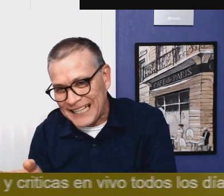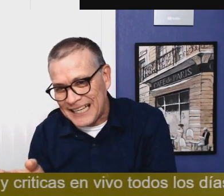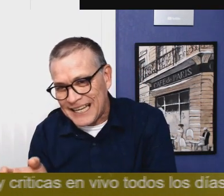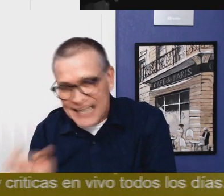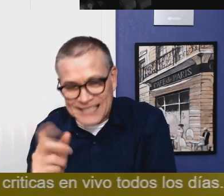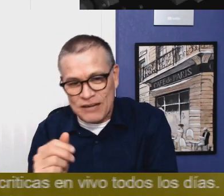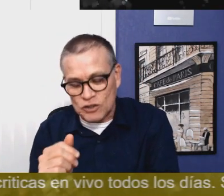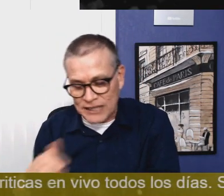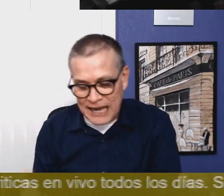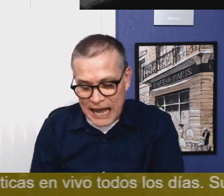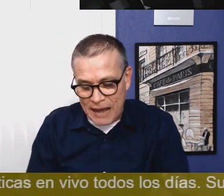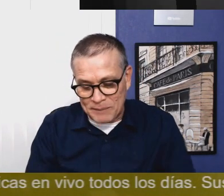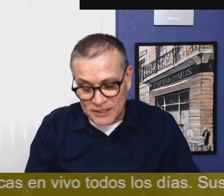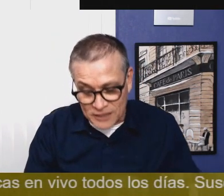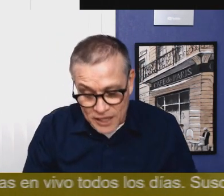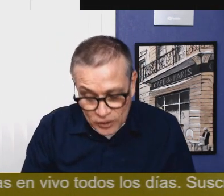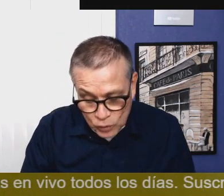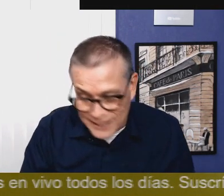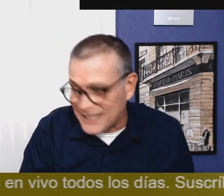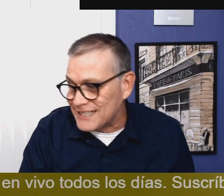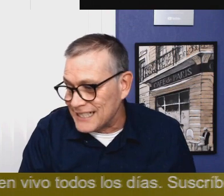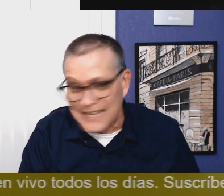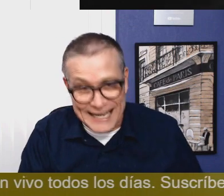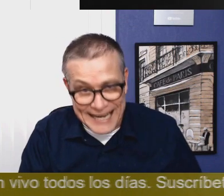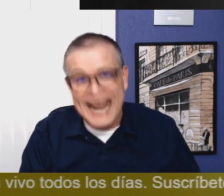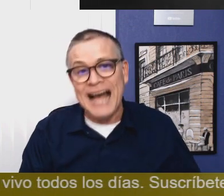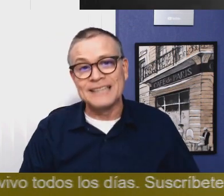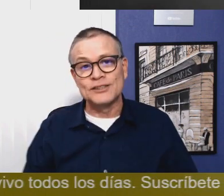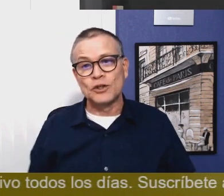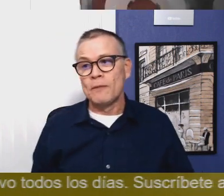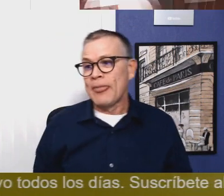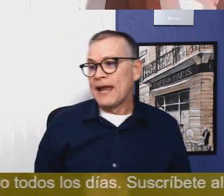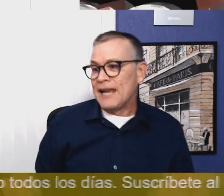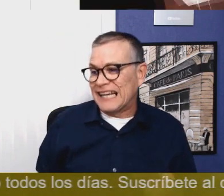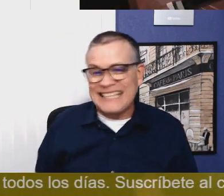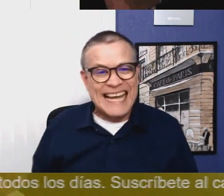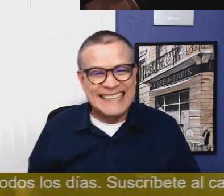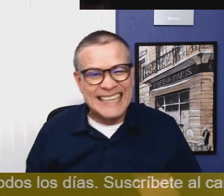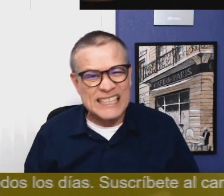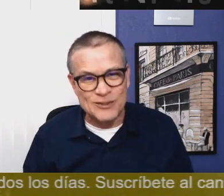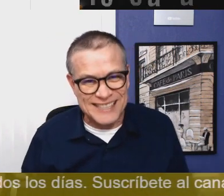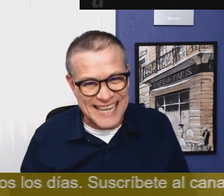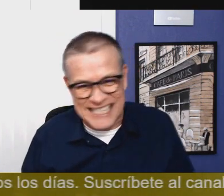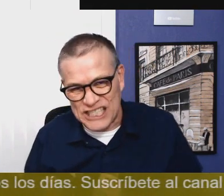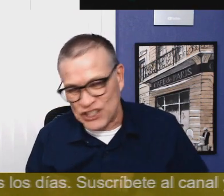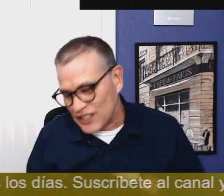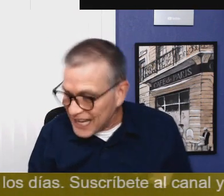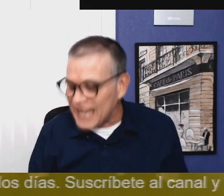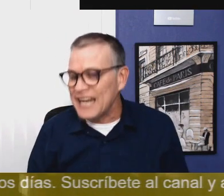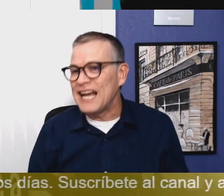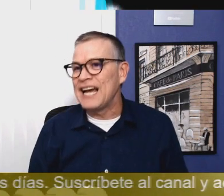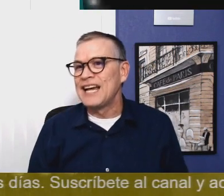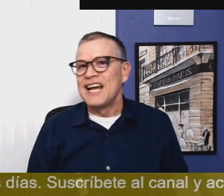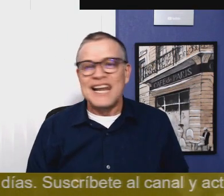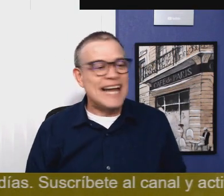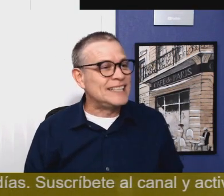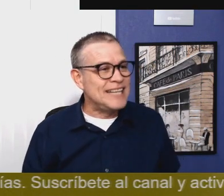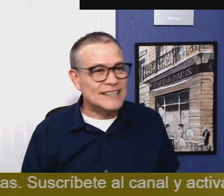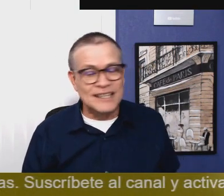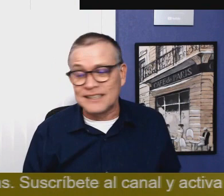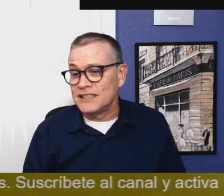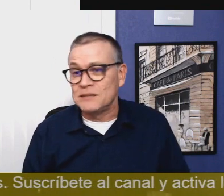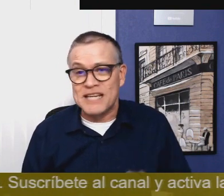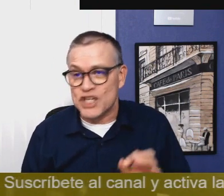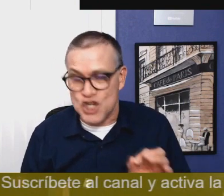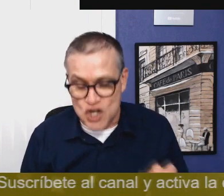dicen, es que José Lápiz, tú estás exagerando, la tía Tatis no es traicionera, la